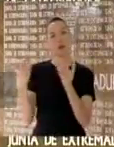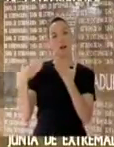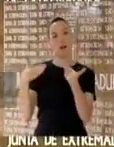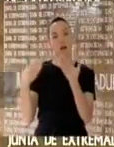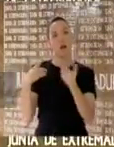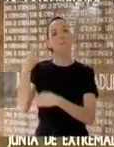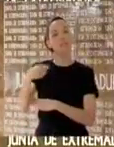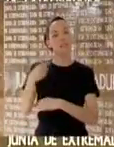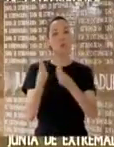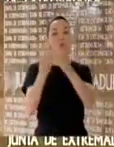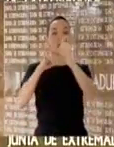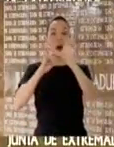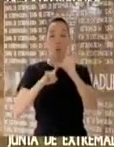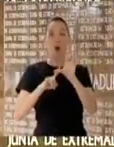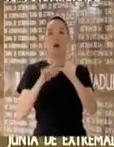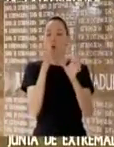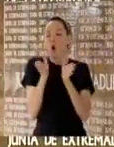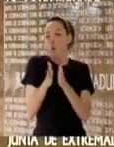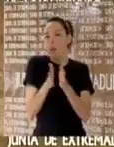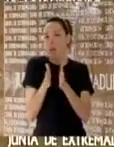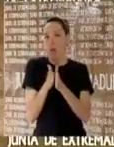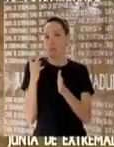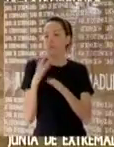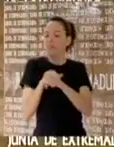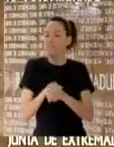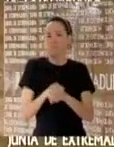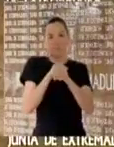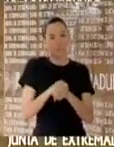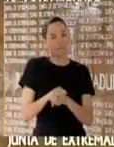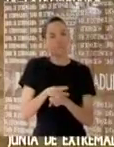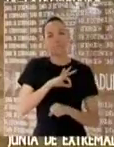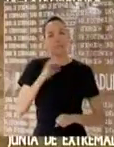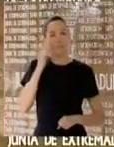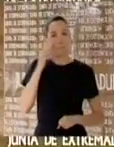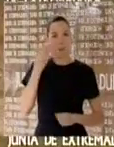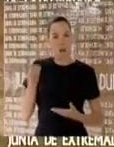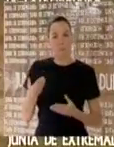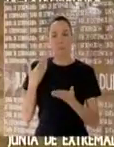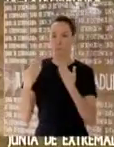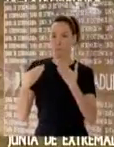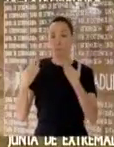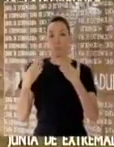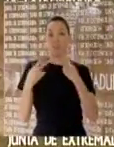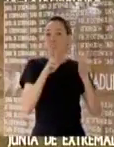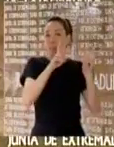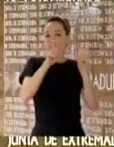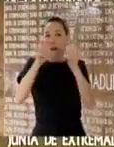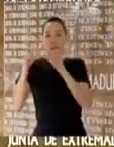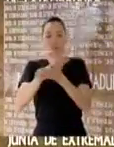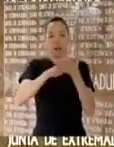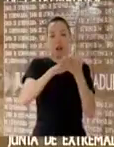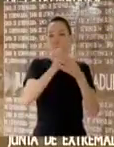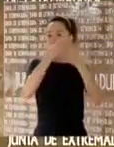el presidente de la Junta de Extremadura, con el compañero y con el amigo, con Guillermo Fernández Vara. Hemos estado tratando muchísimos temas, no